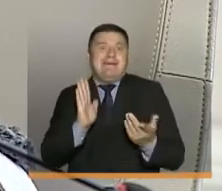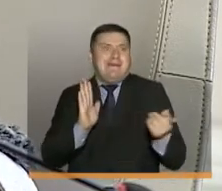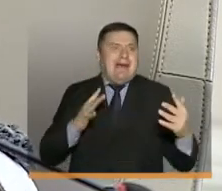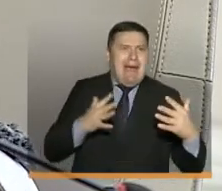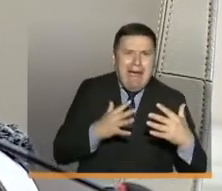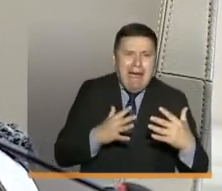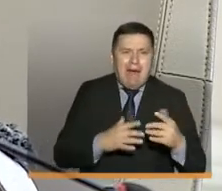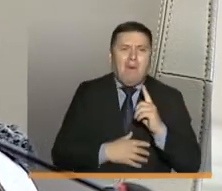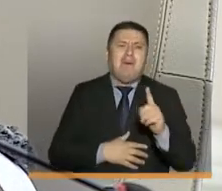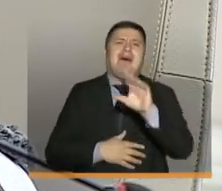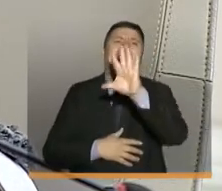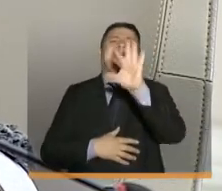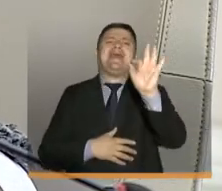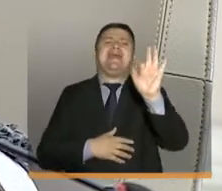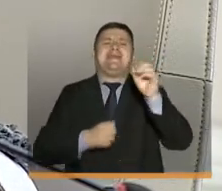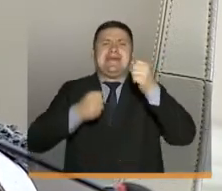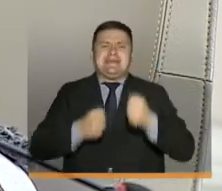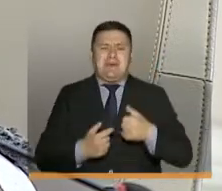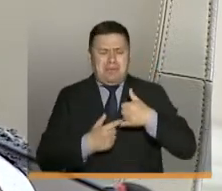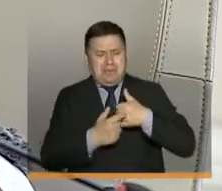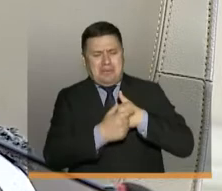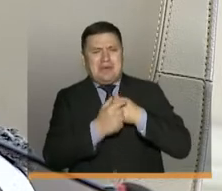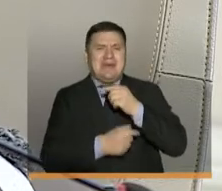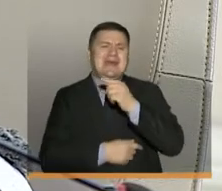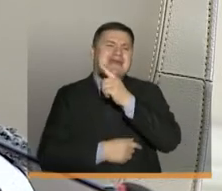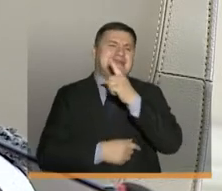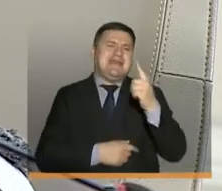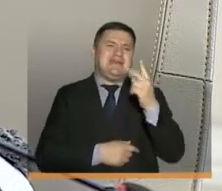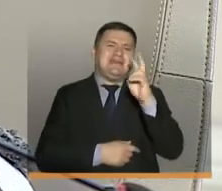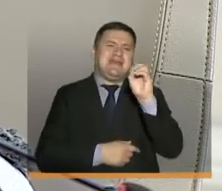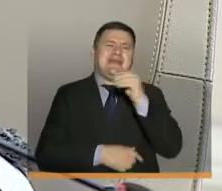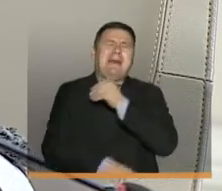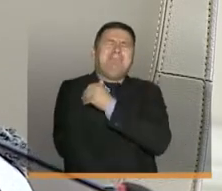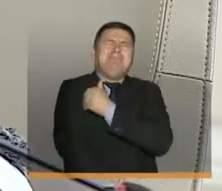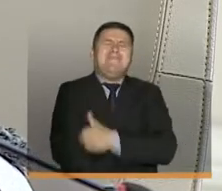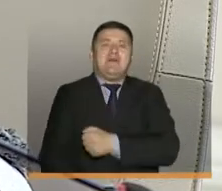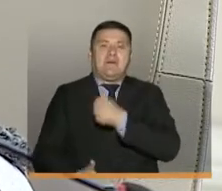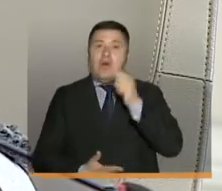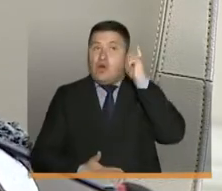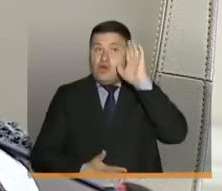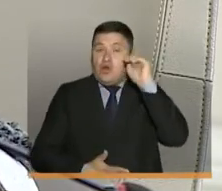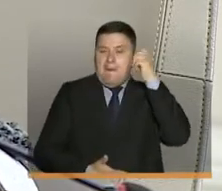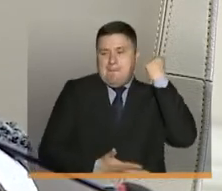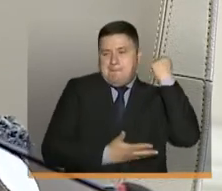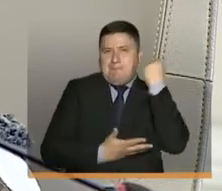son más de 500 sedes en el país, 170 mil millones, recursos del Gobierno Nacional